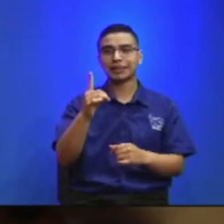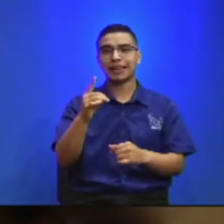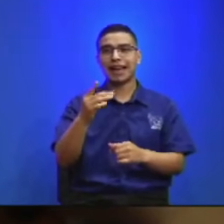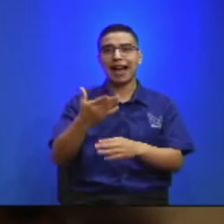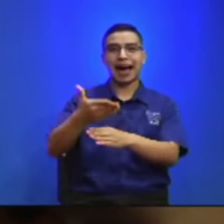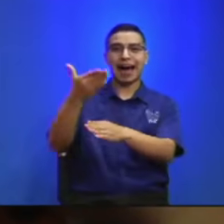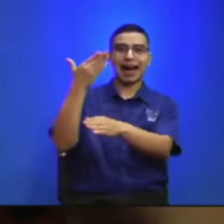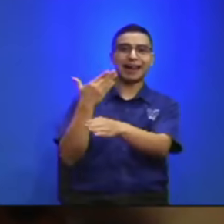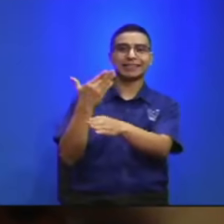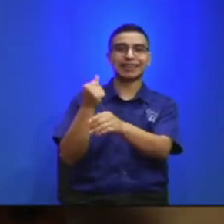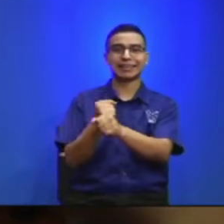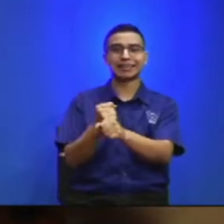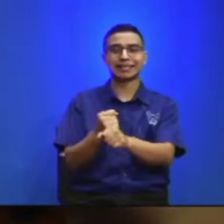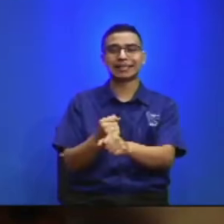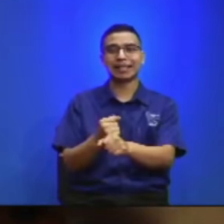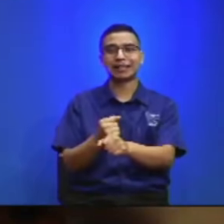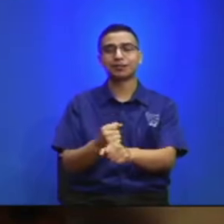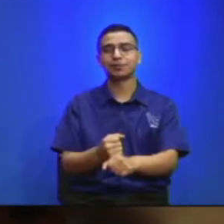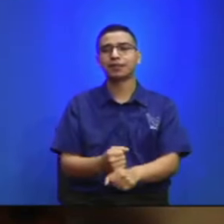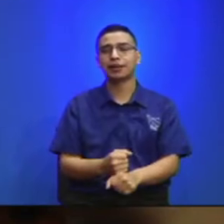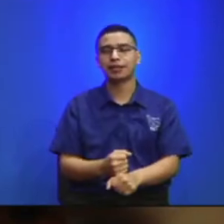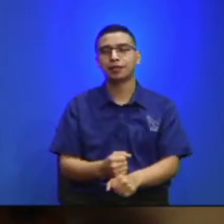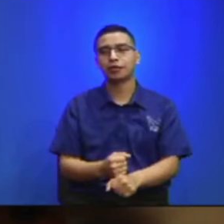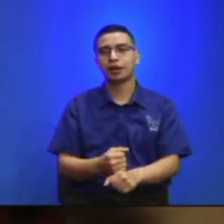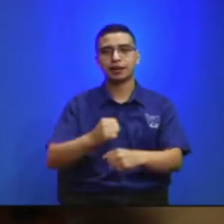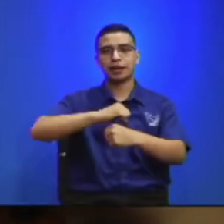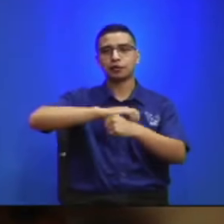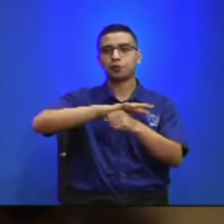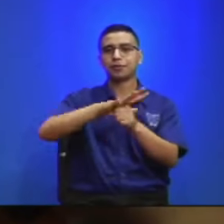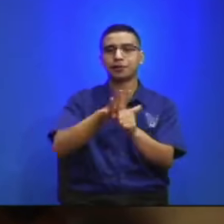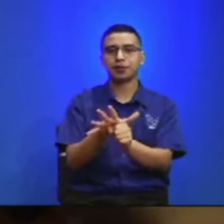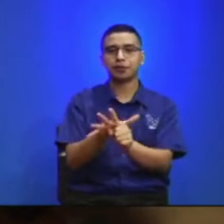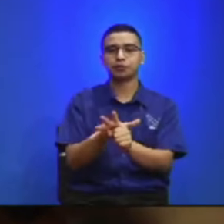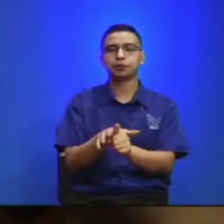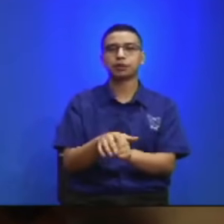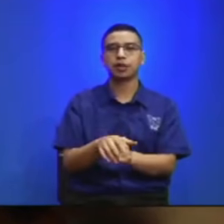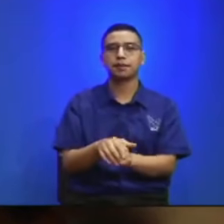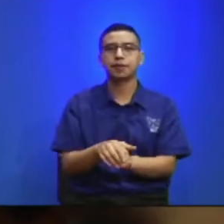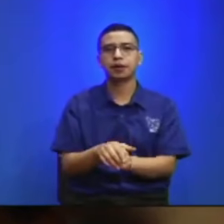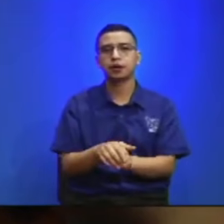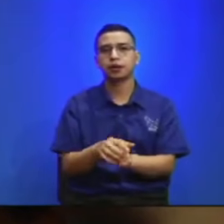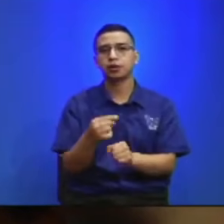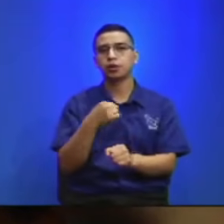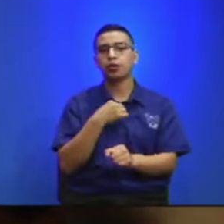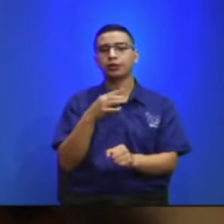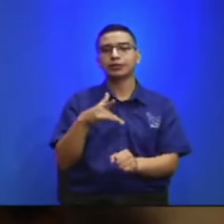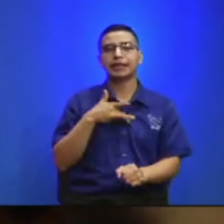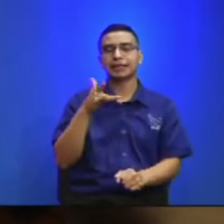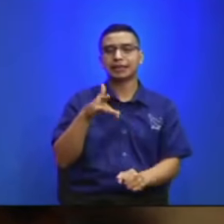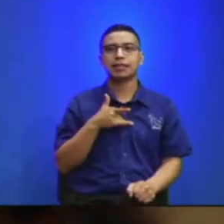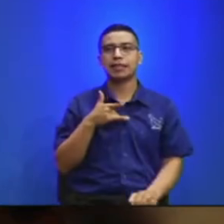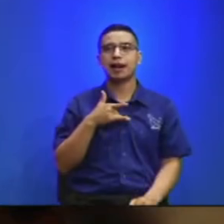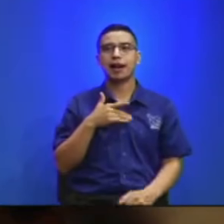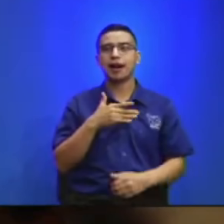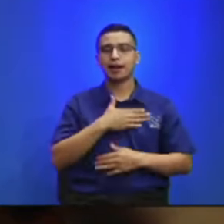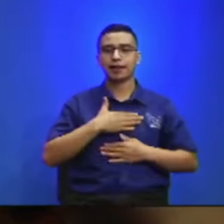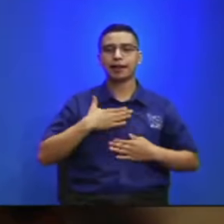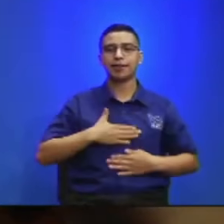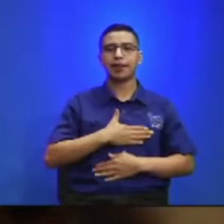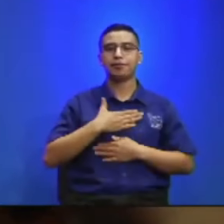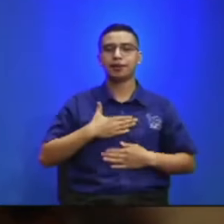situación emergencia sanitaria que surgió y nos fuimos juntar qué rico se sentía arma